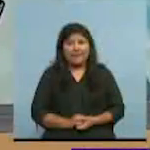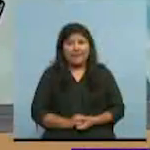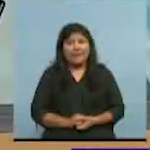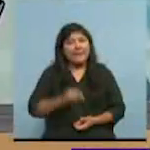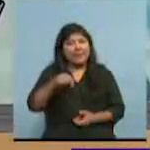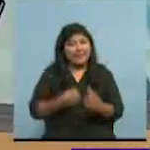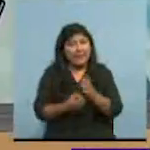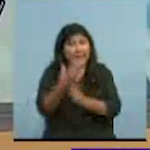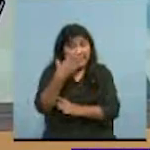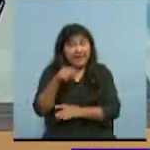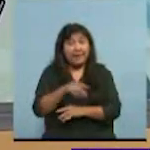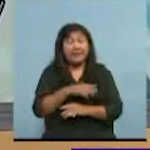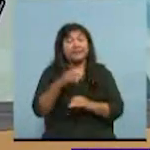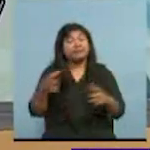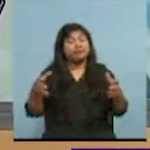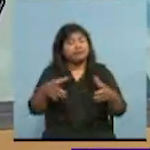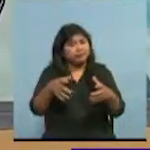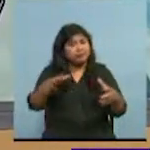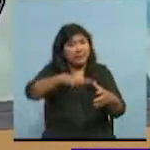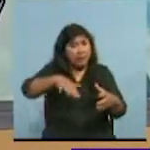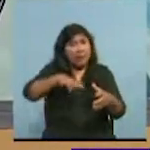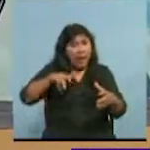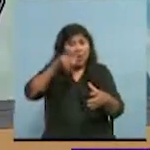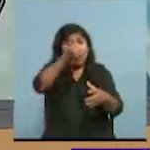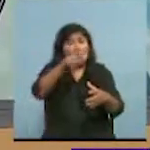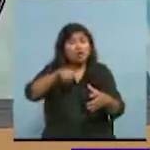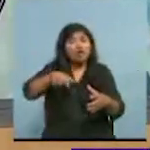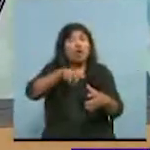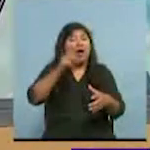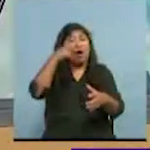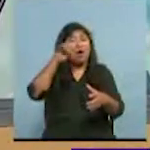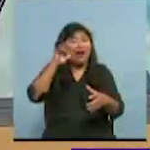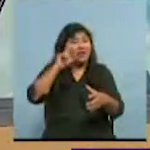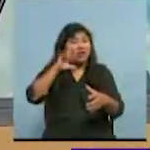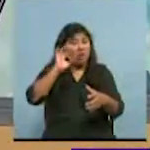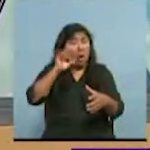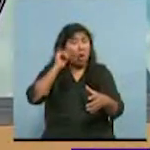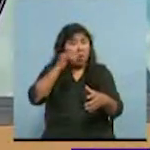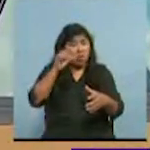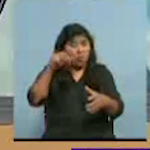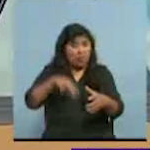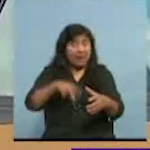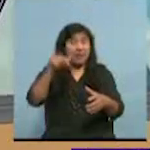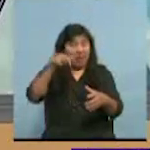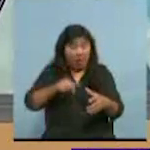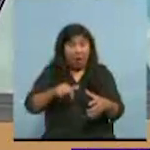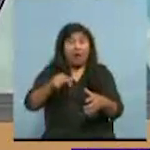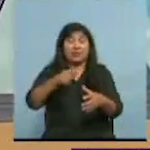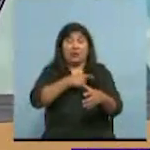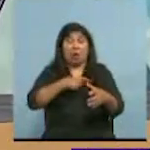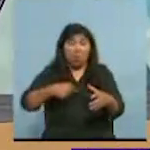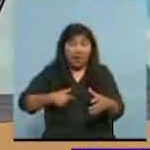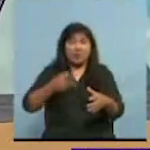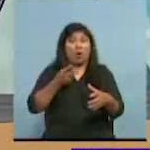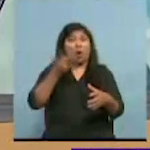Esta mañana fue presentado en el aeropuerto Dr. Horacio Guzmán el helicóptero que adquirió el gobierno para diferentes